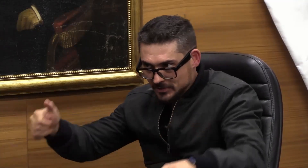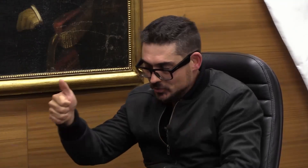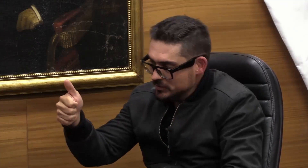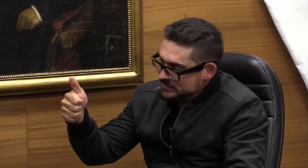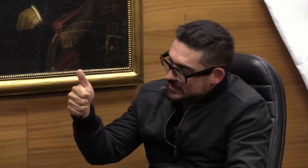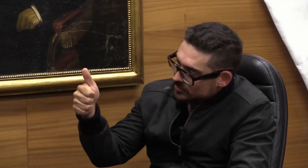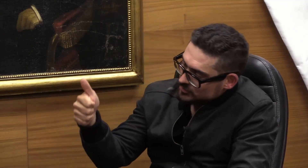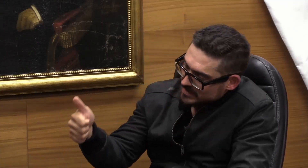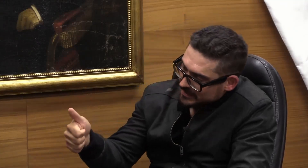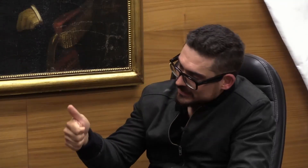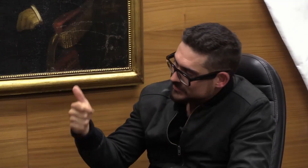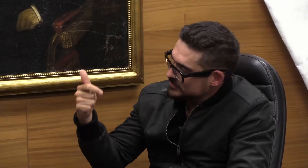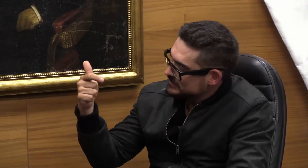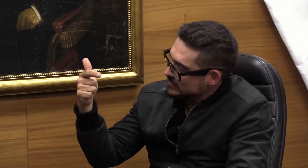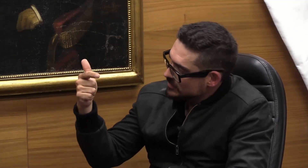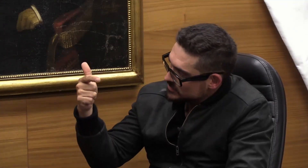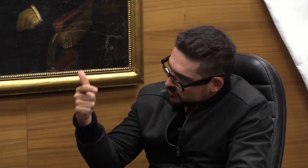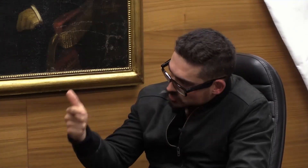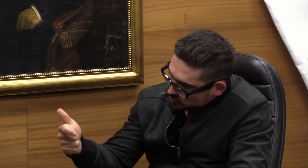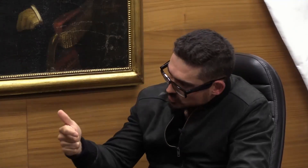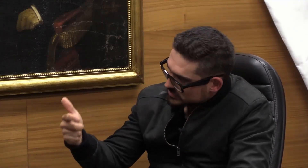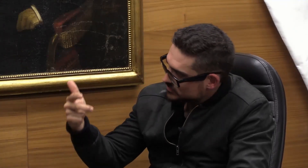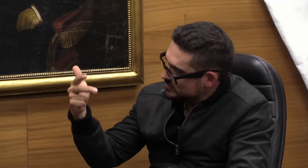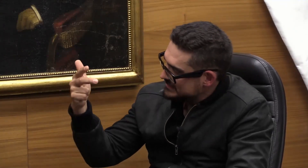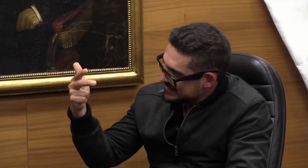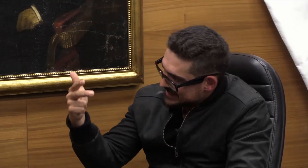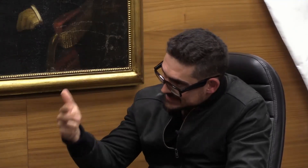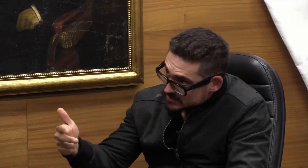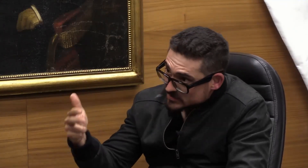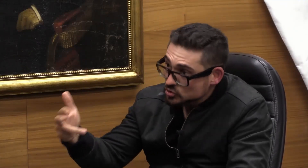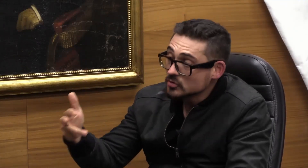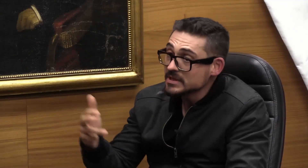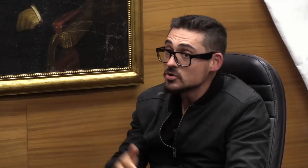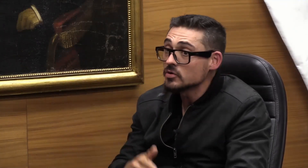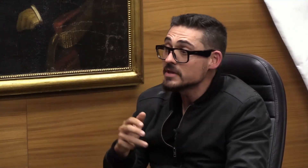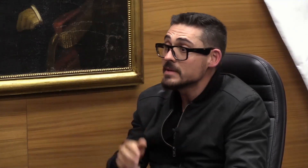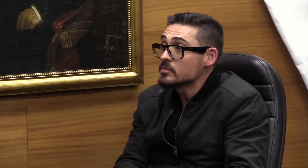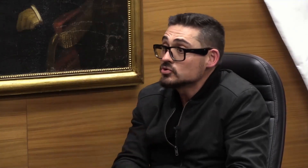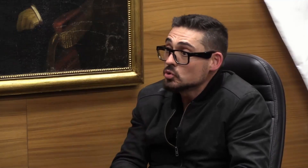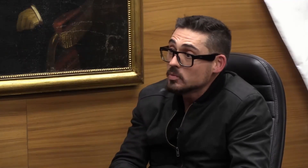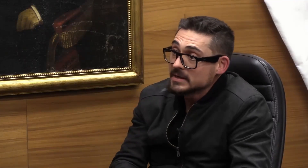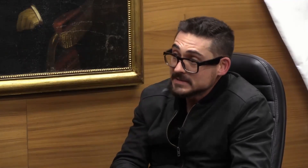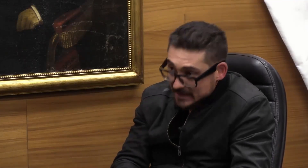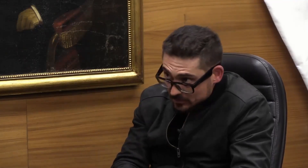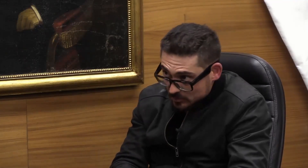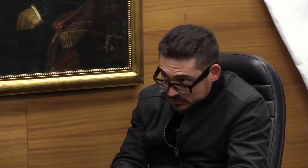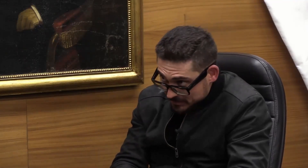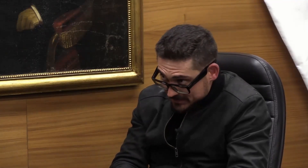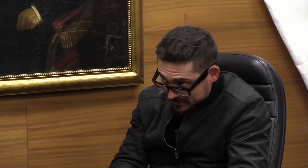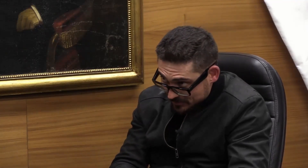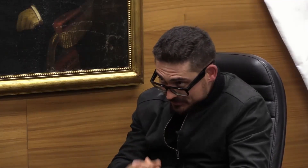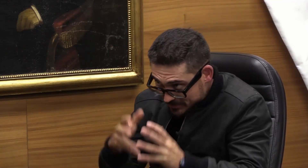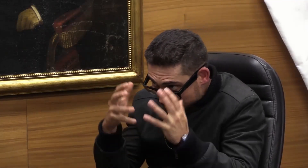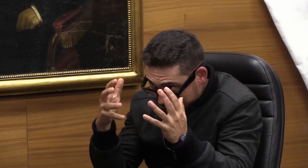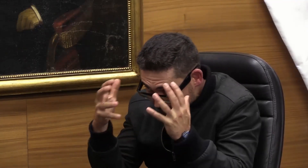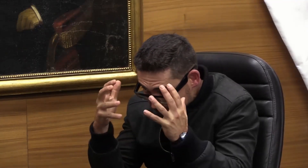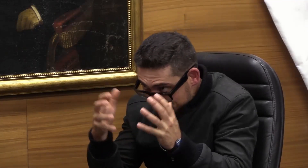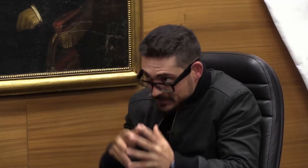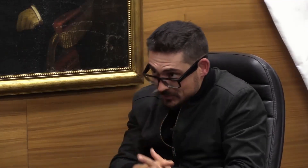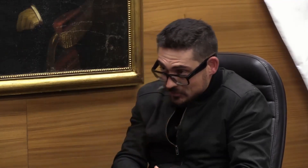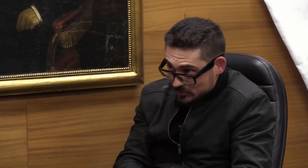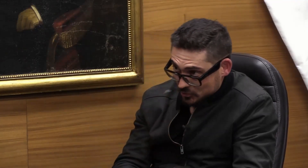elemento. Claro. ¿Dónde están los mangles? ¿Dónde están los bosques? ¿Dónde están las selvas? ¿Dónde no debemos de urbanizar como especie, como ser